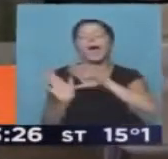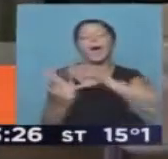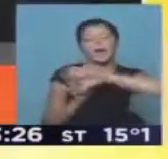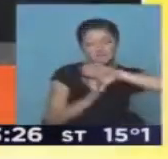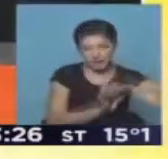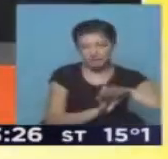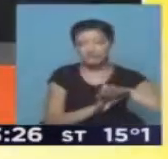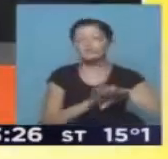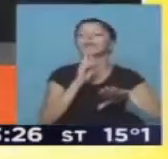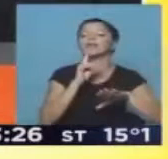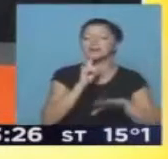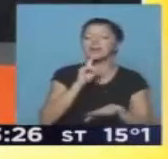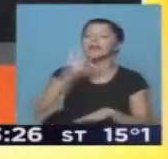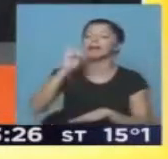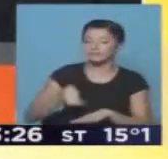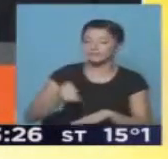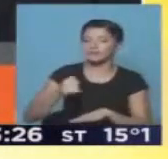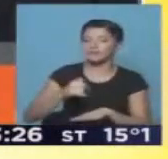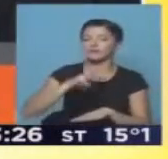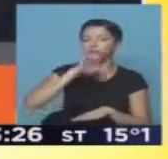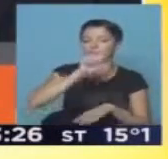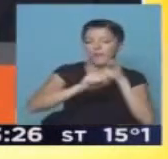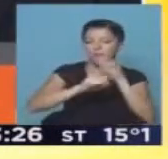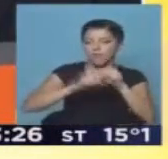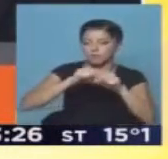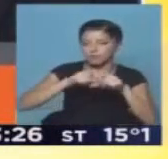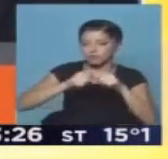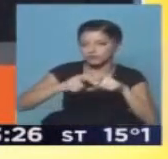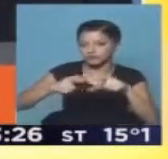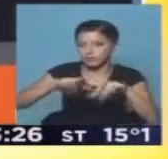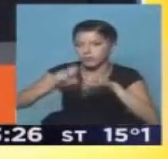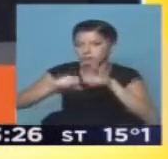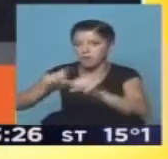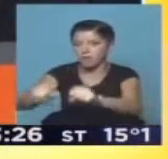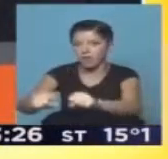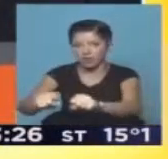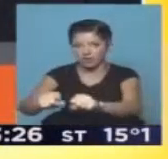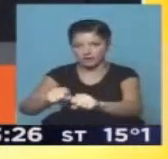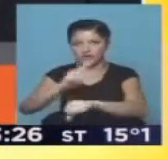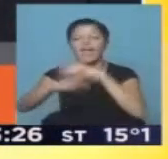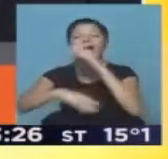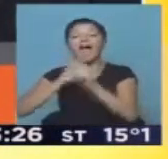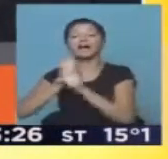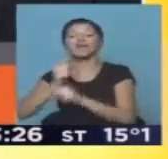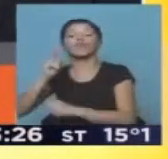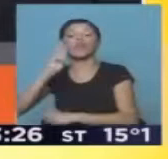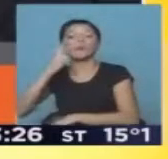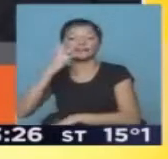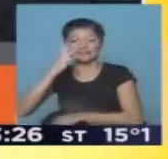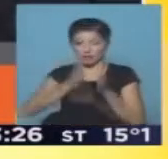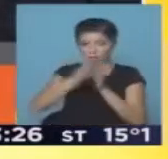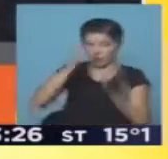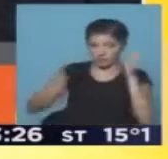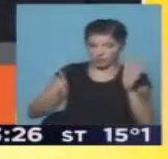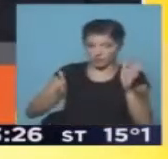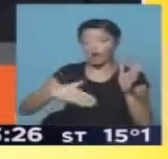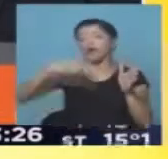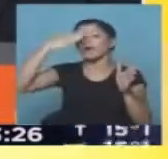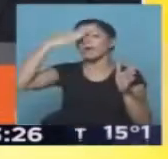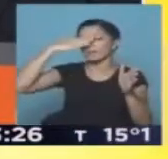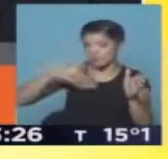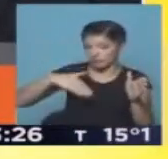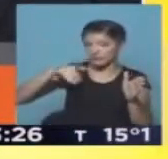que israel haya avanzado con sus colonias y haya alentado sus colonias hasta 2005 en ese momento ya aarón se retira